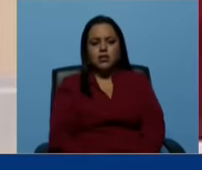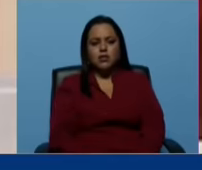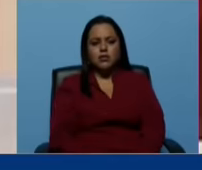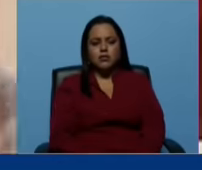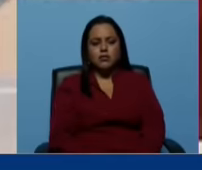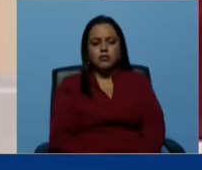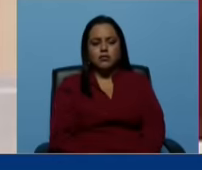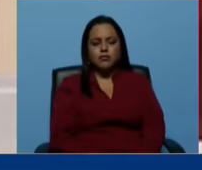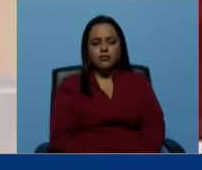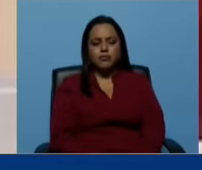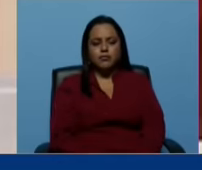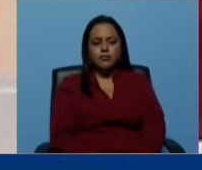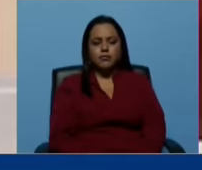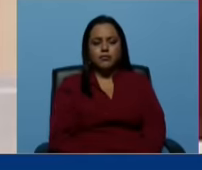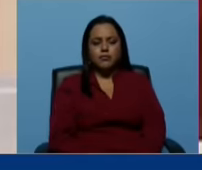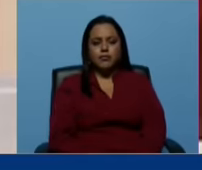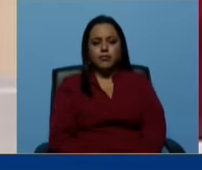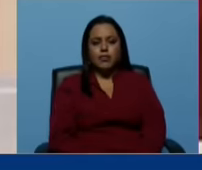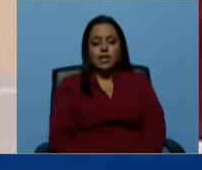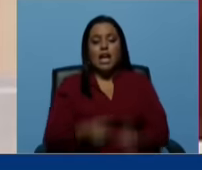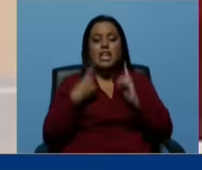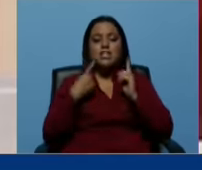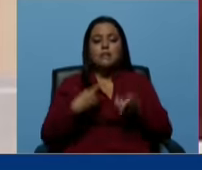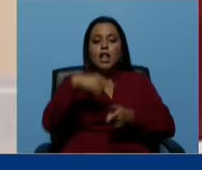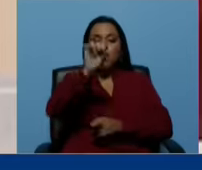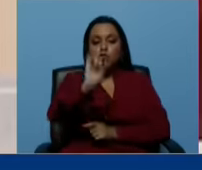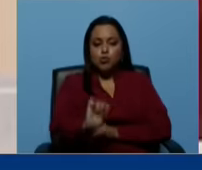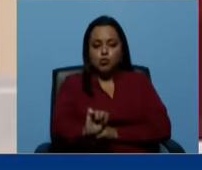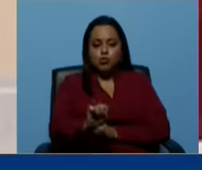Las fosas comunes en el cementerio del sur